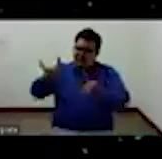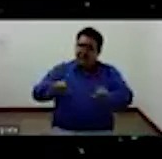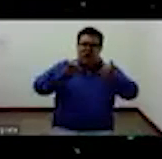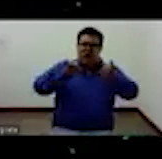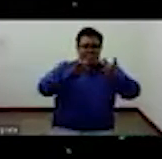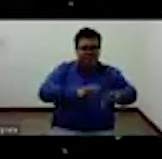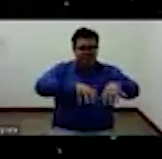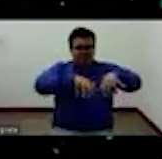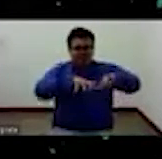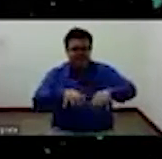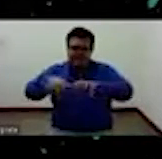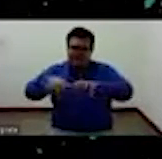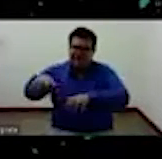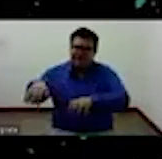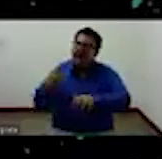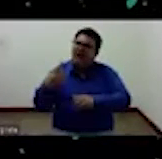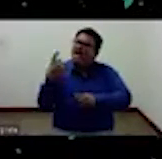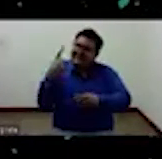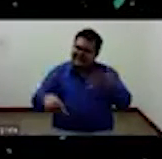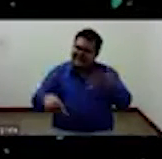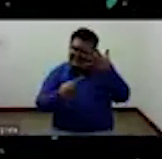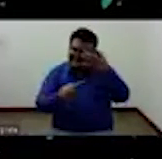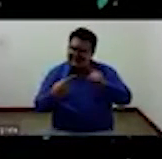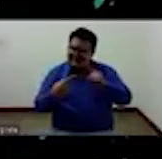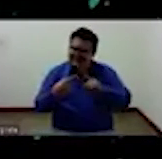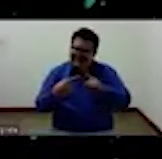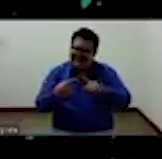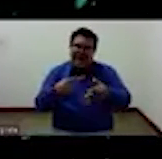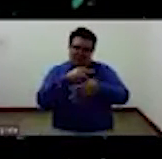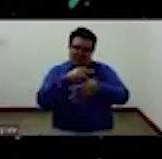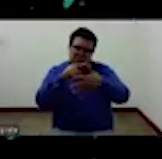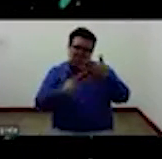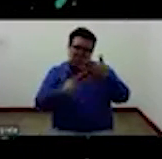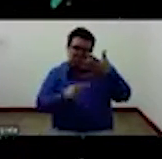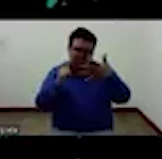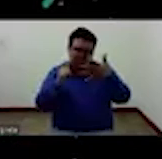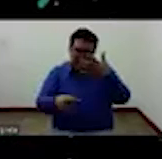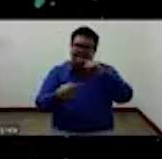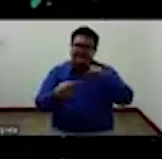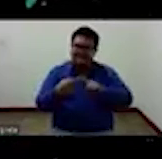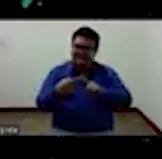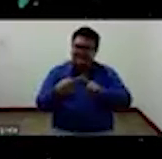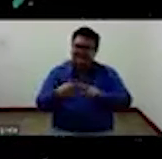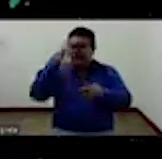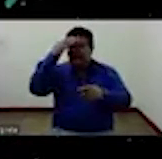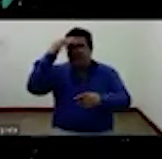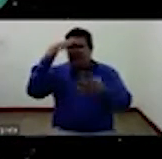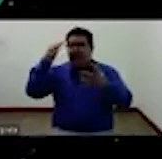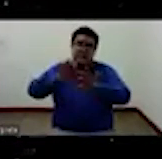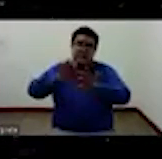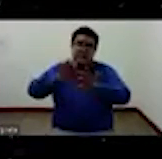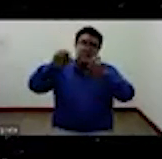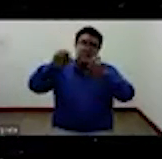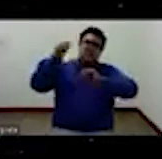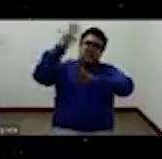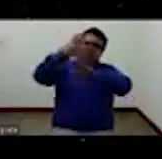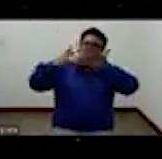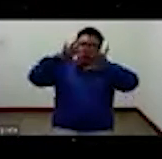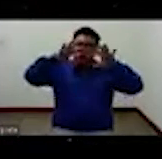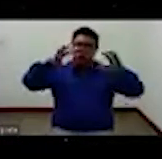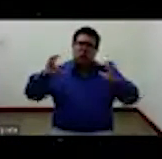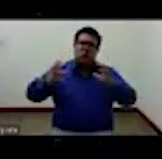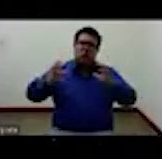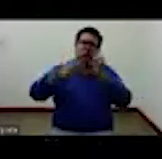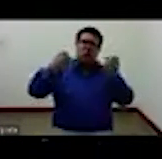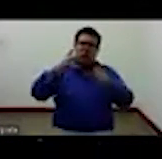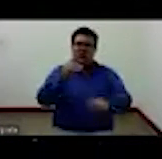un sexto sólido, porque yo debía tener 6, porque los cuerpos platónicos son el icosaedro, el dodecaedro, el